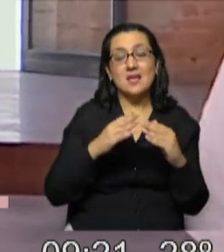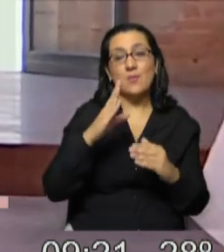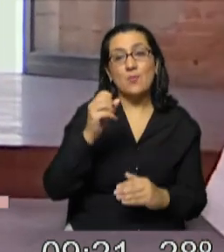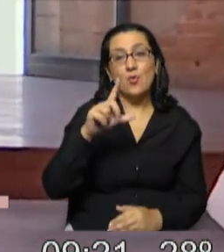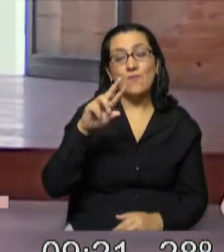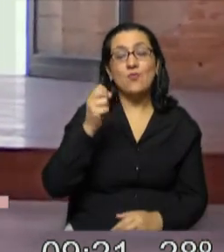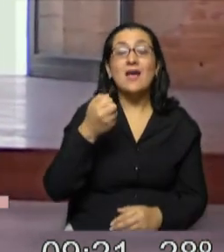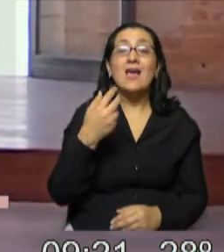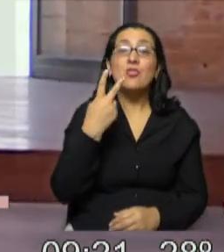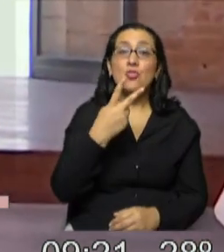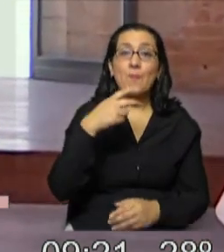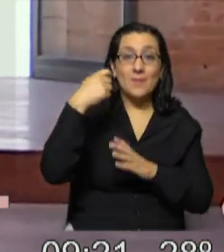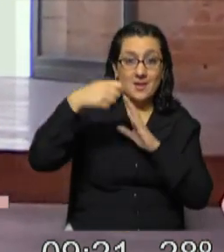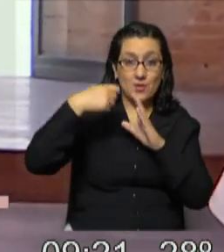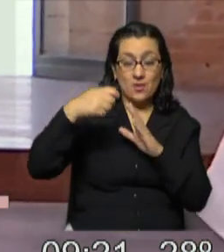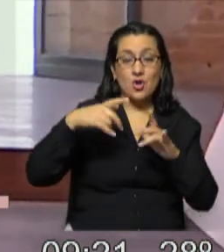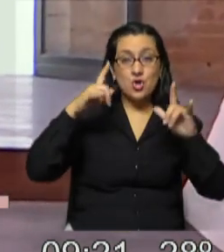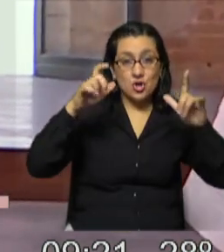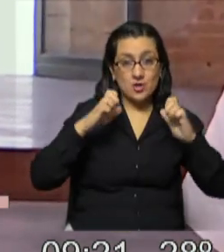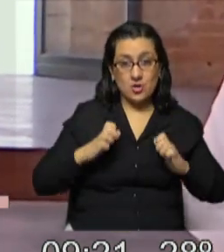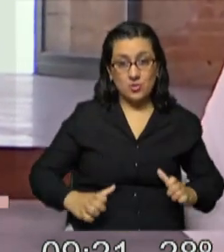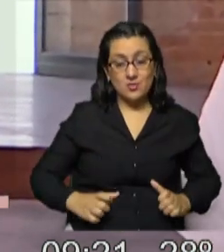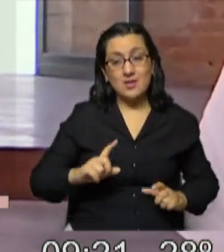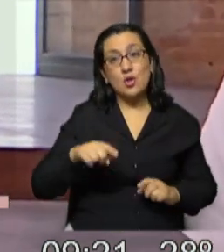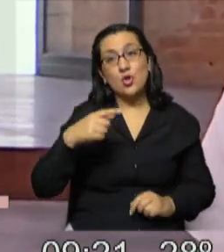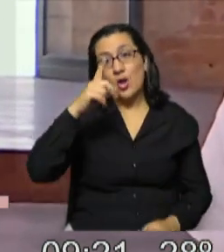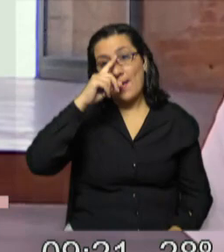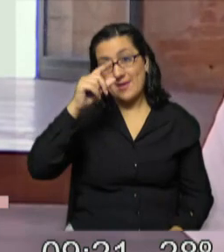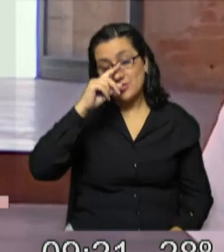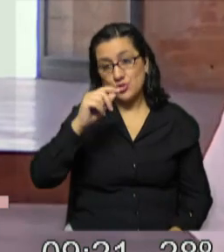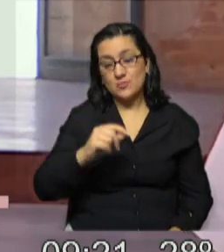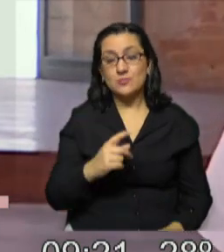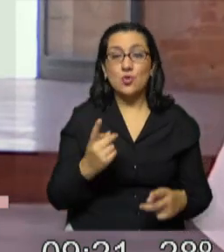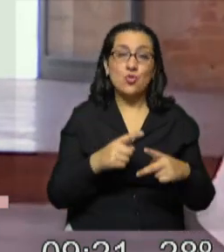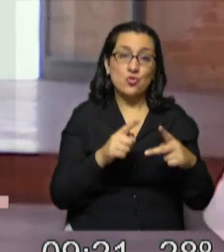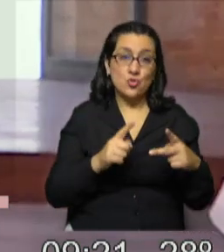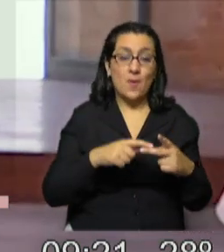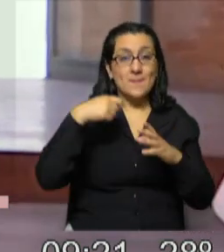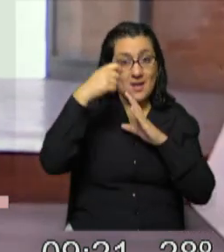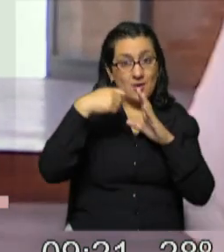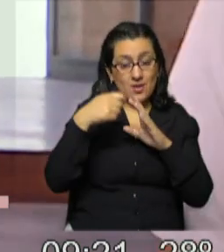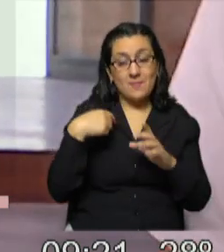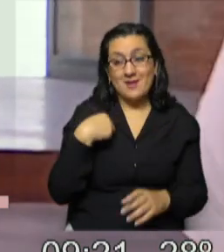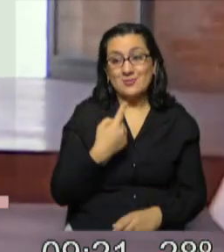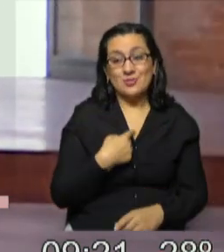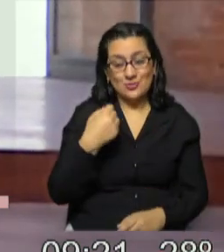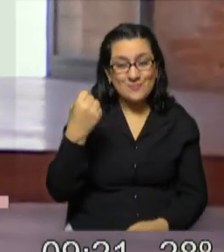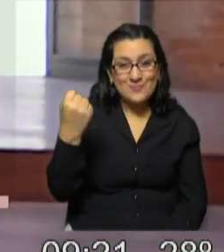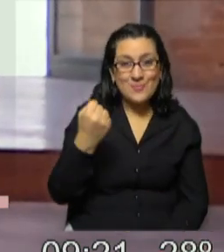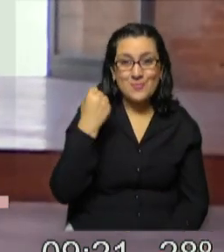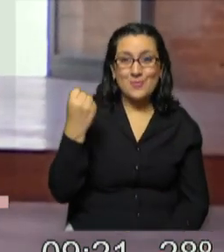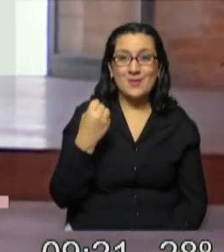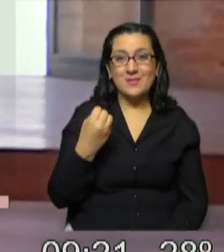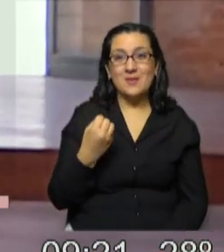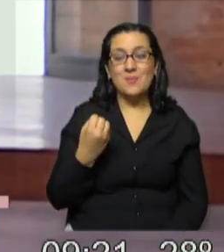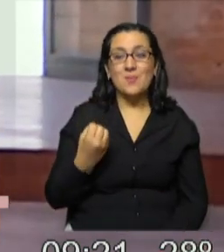de dos películas, como ya dijiste, Rock and Roll Actitud y Amarillo. Dos películas, además, que para nosotros son de suma importancia, pues